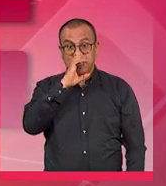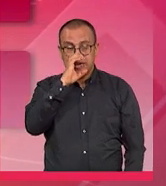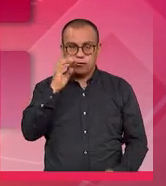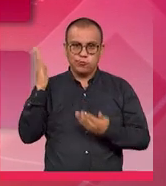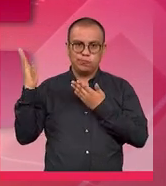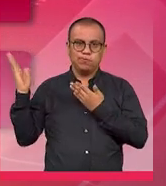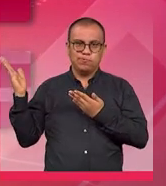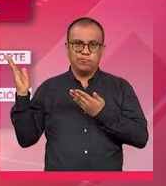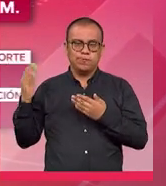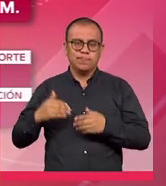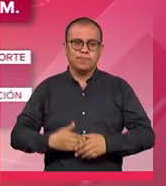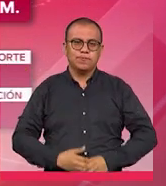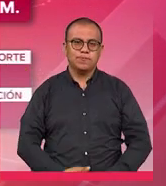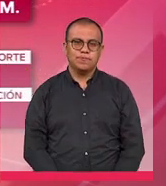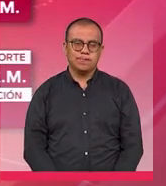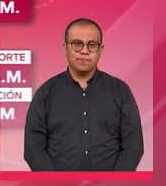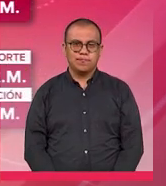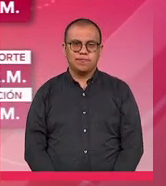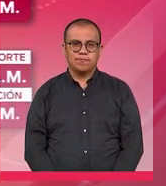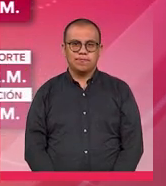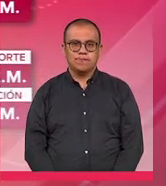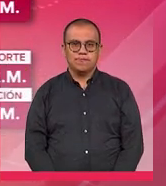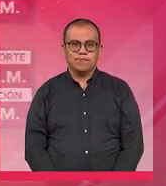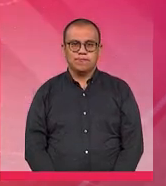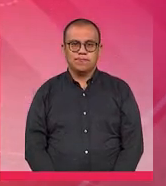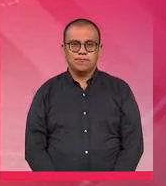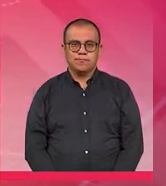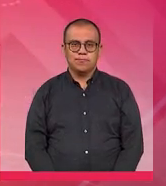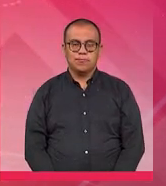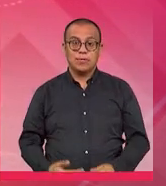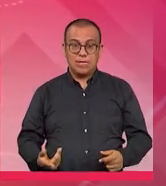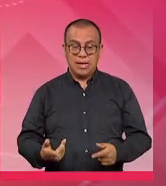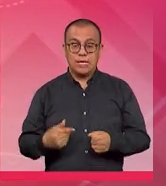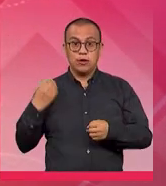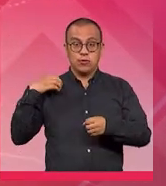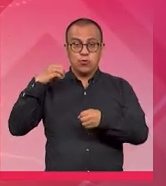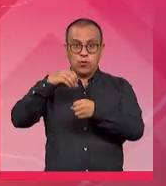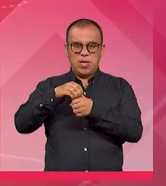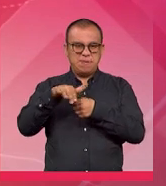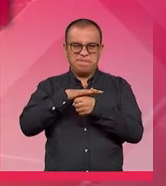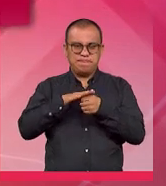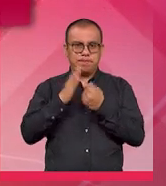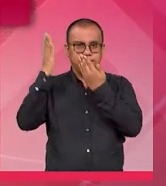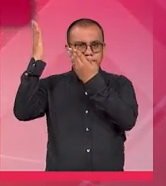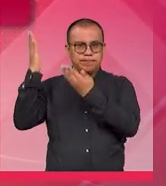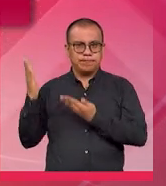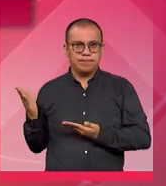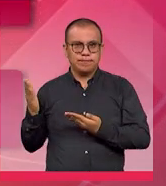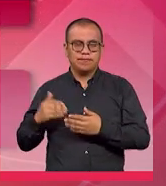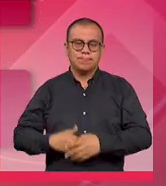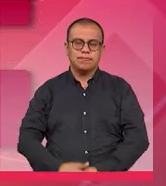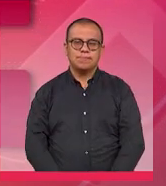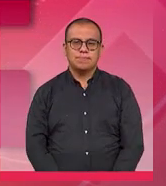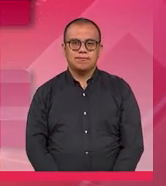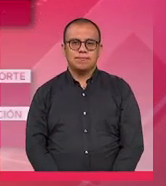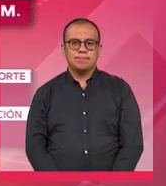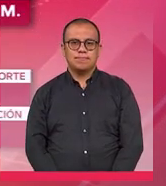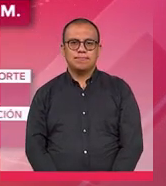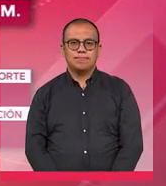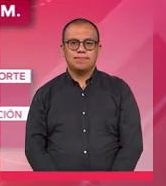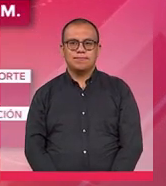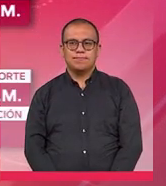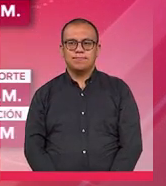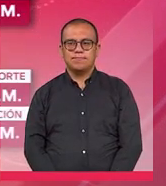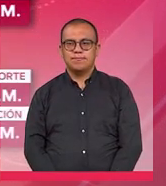barrios Chicó, San Isidro y San Luis Altos del Cabo. En Ciudad Bolívar, en los barrios Candelaria La Nueva, Arborizadora